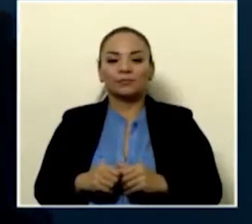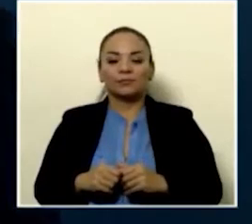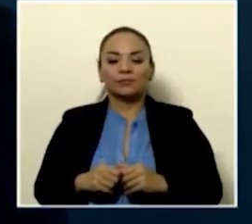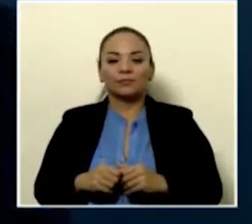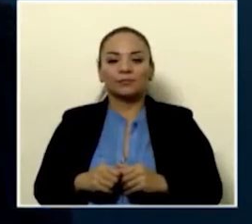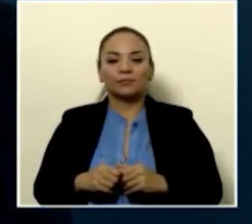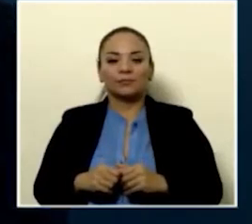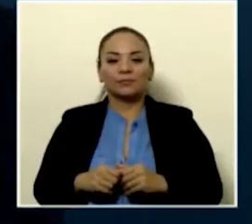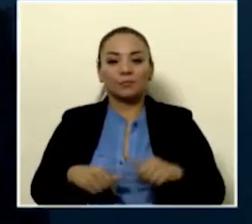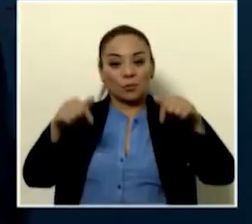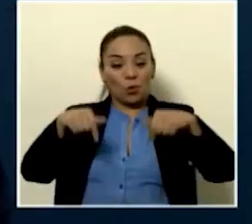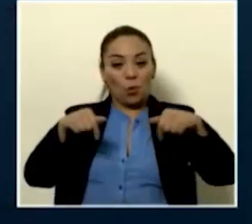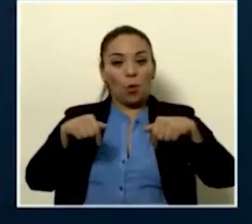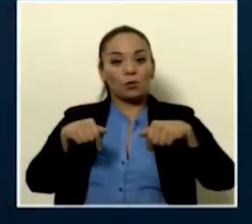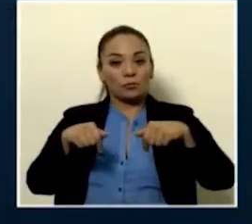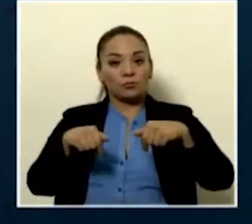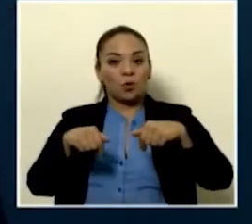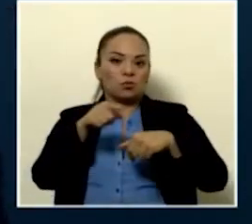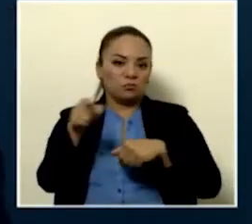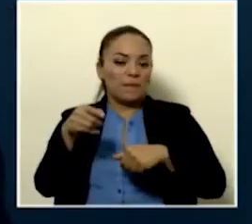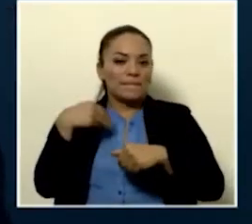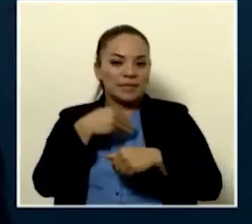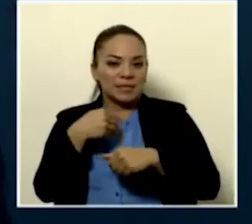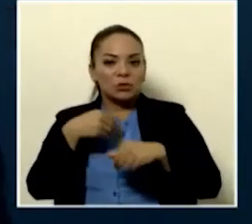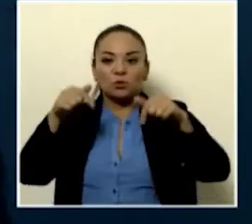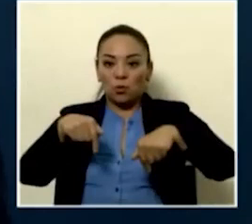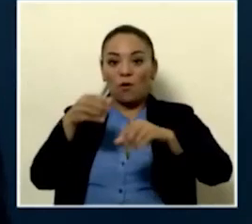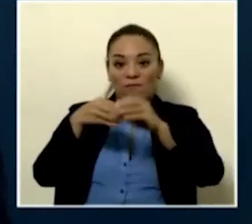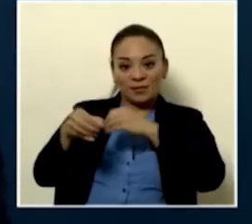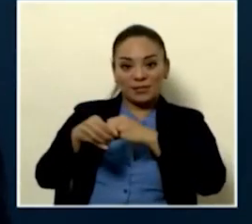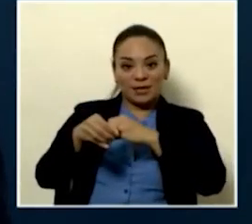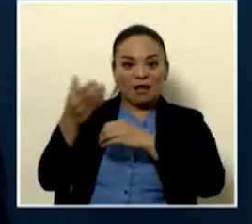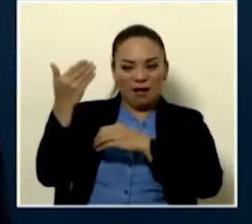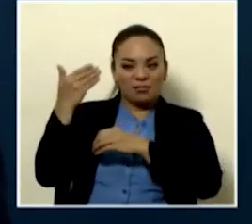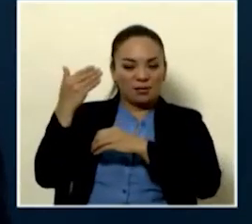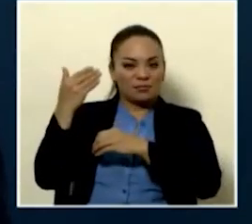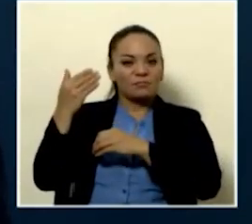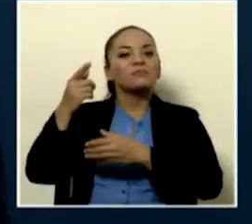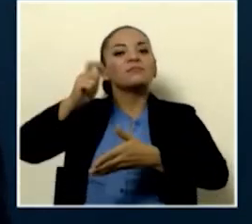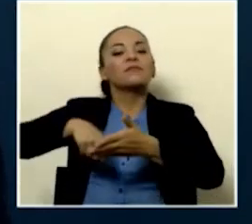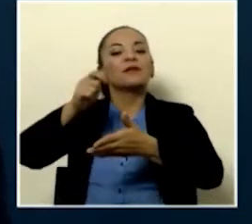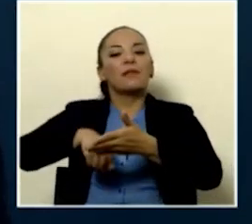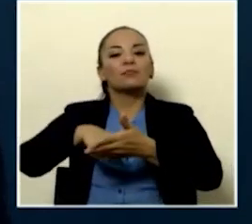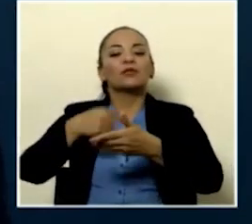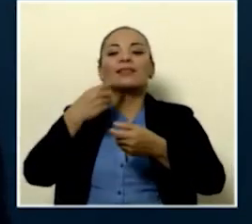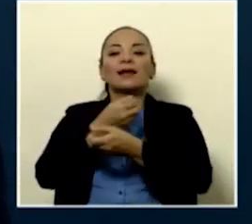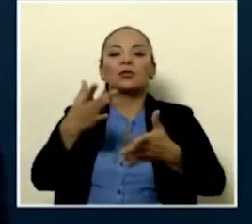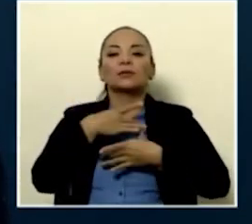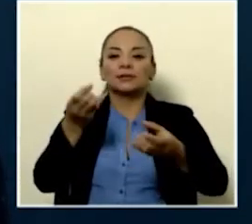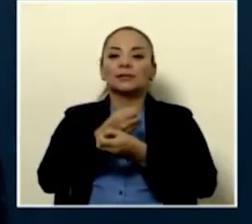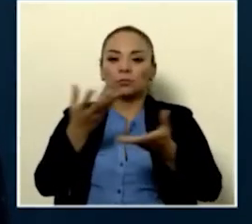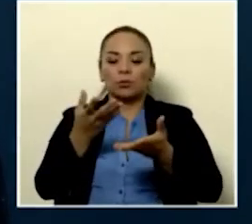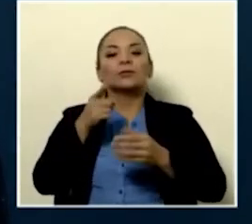arriba, junto con los ministros correspondientes, firmamos el decreto de declaratoria de interés público